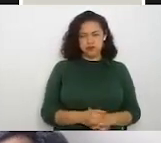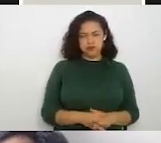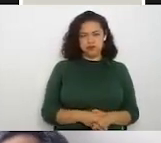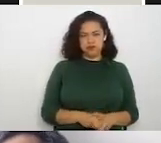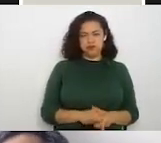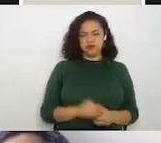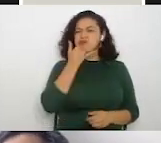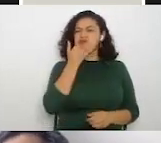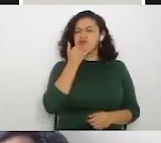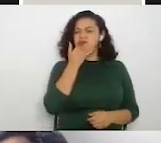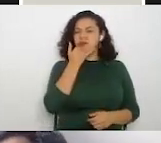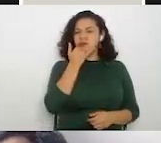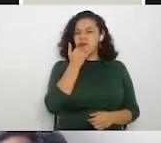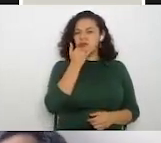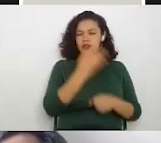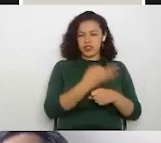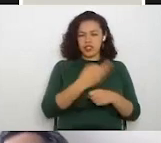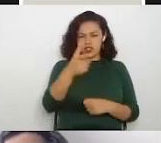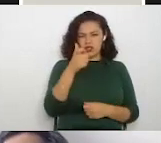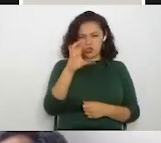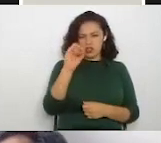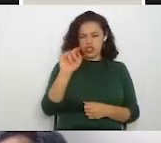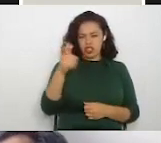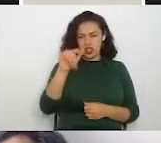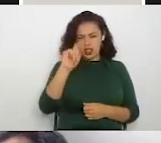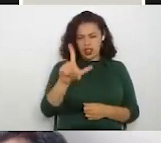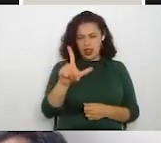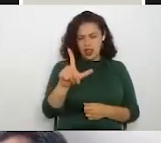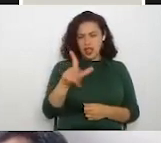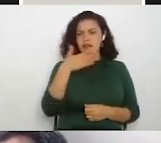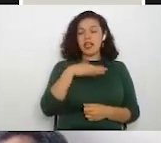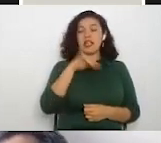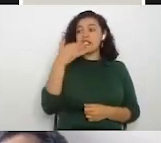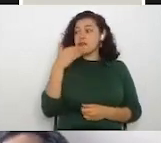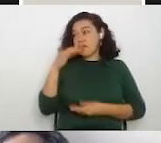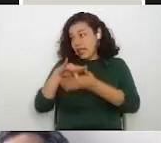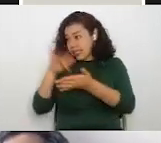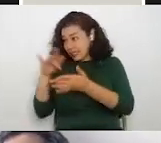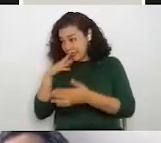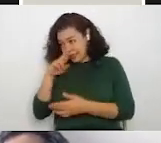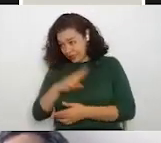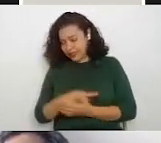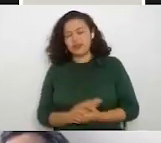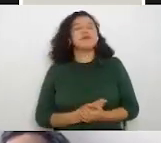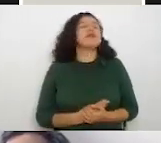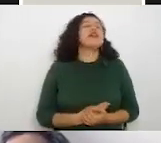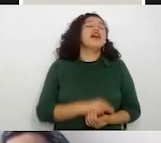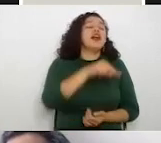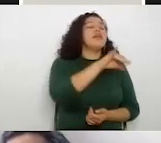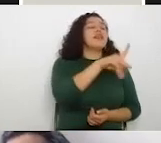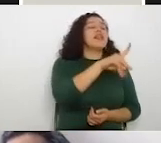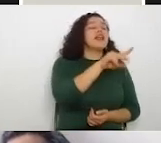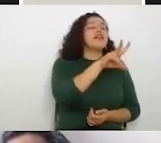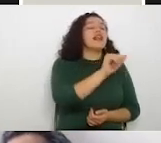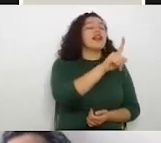Perdón, ahorita Xochitl, ¿verdad? Creo que fue. Sí, estuvo muy bien, gracias. Gracias. Ok, Minerva Laureles nos